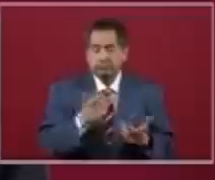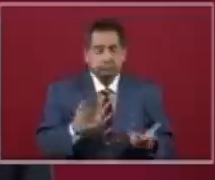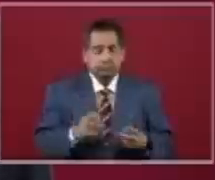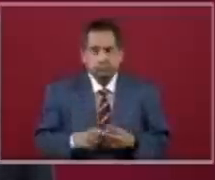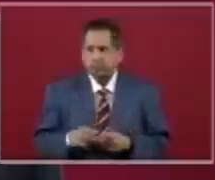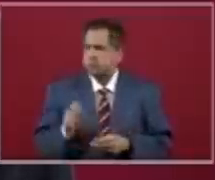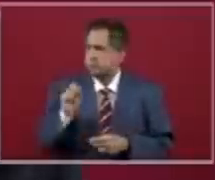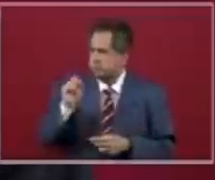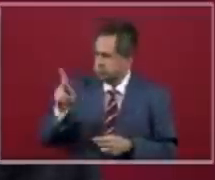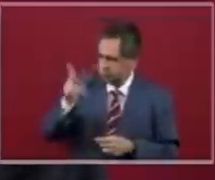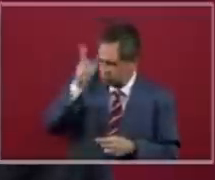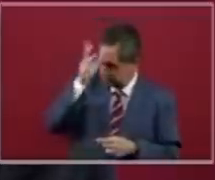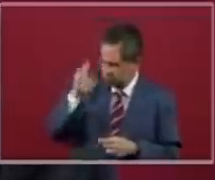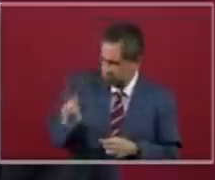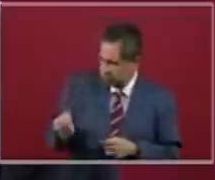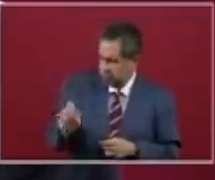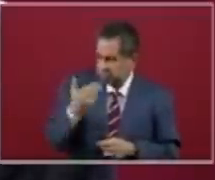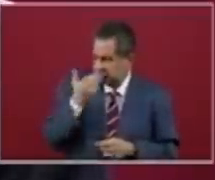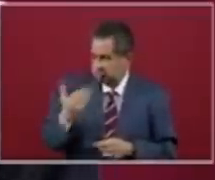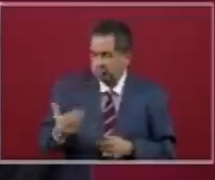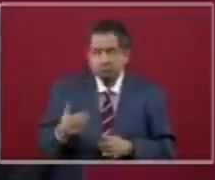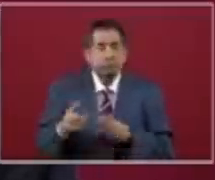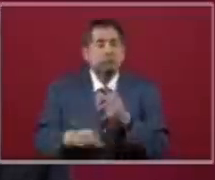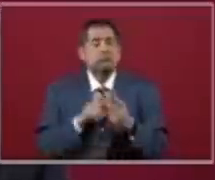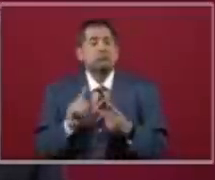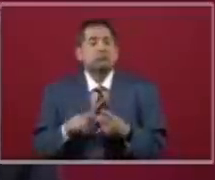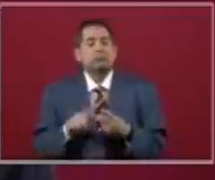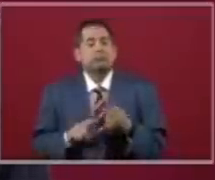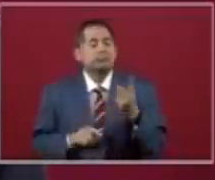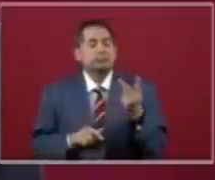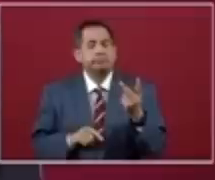Le tomamos la palabra. La segunda,